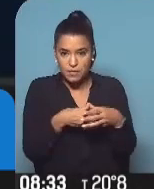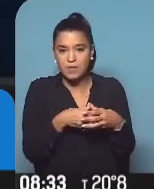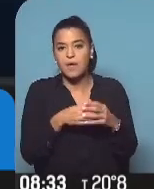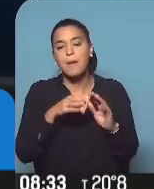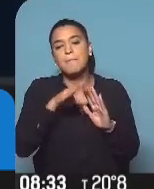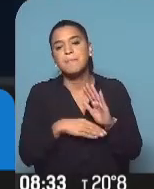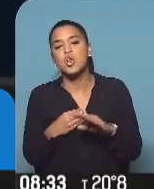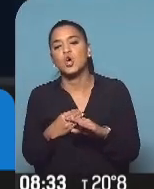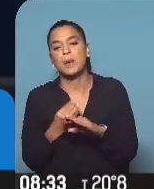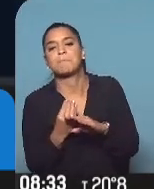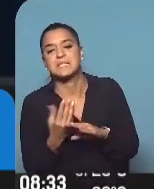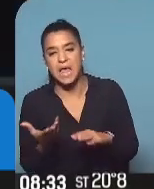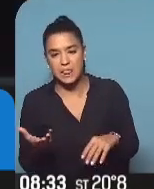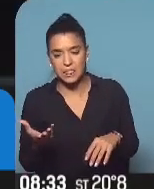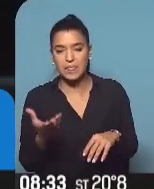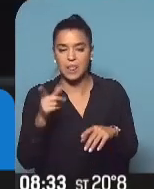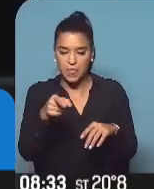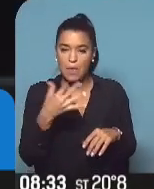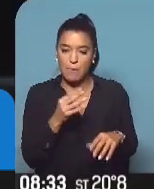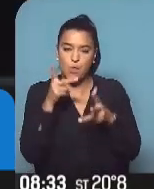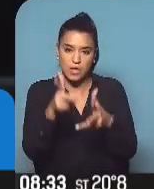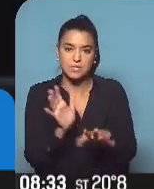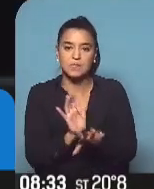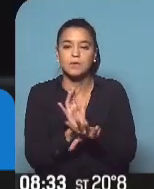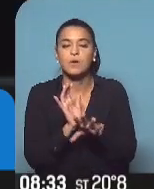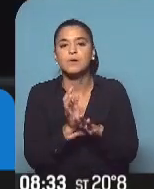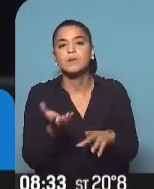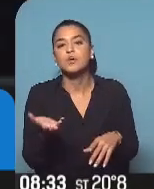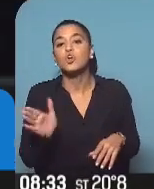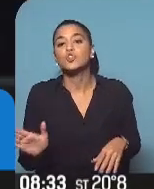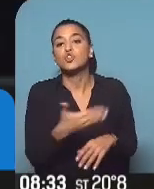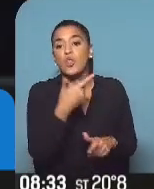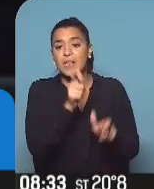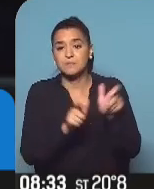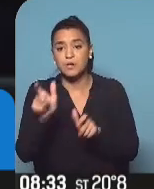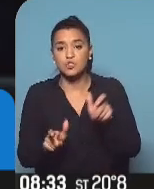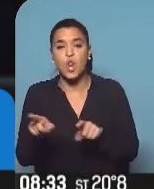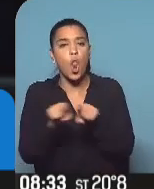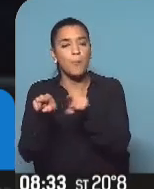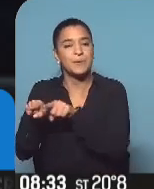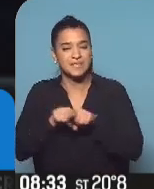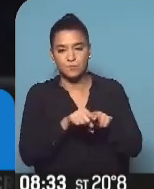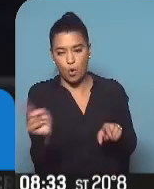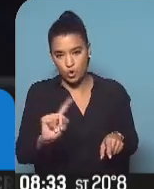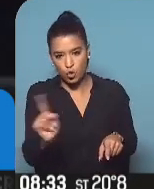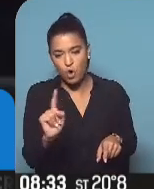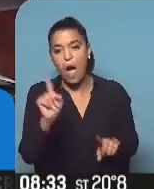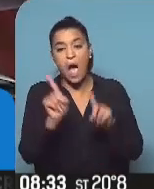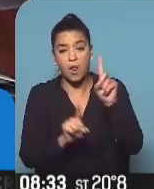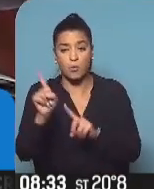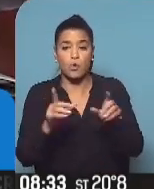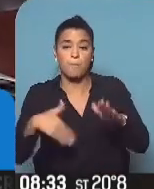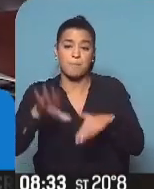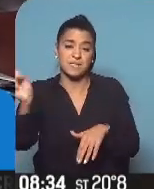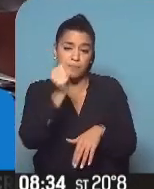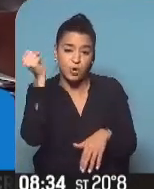menos representativo, porque también eso lo tenemos que marcar, porque si no parece que todos los actores equivalen lo mismo. En general pesan más los que